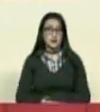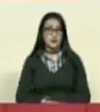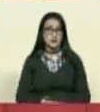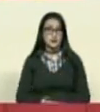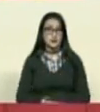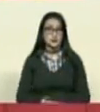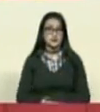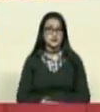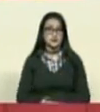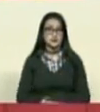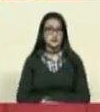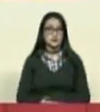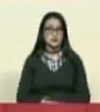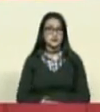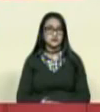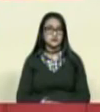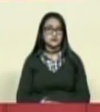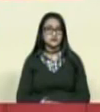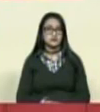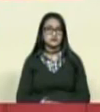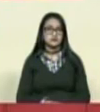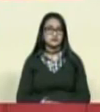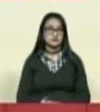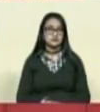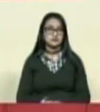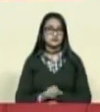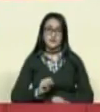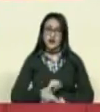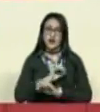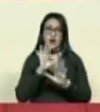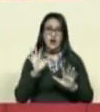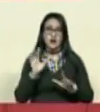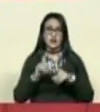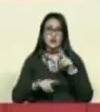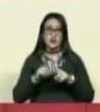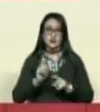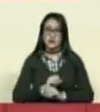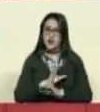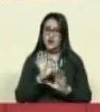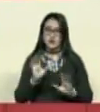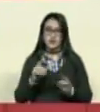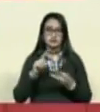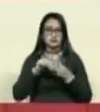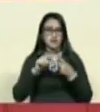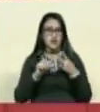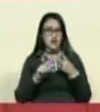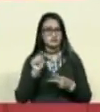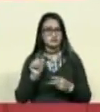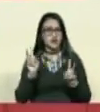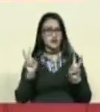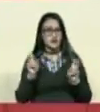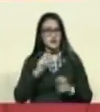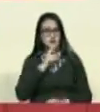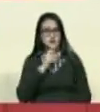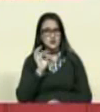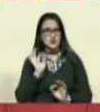concepto está claro. Dos componentes, dos elementos claves del